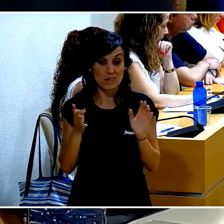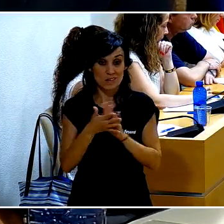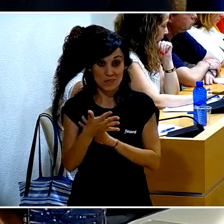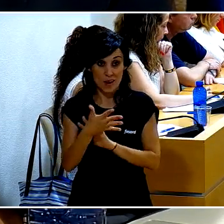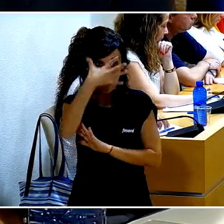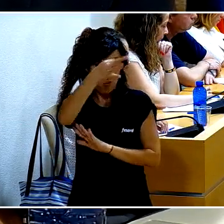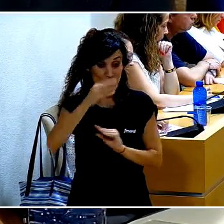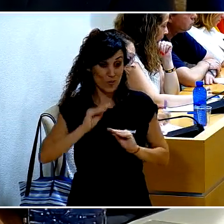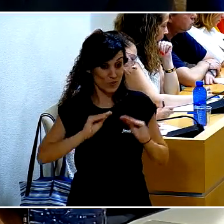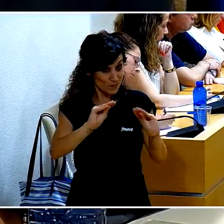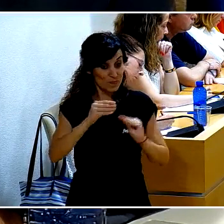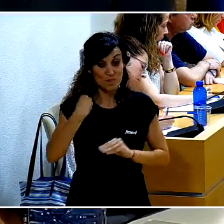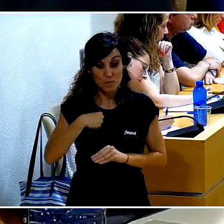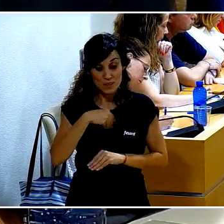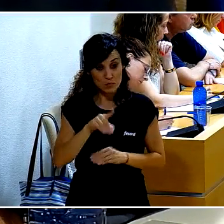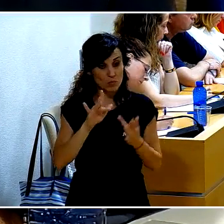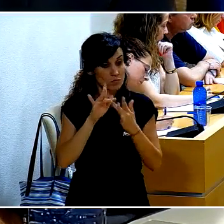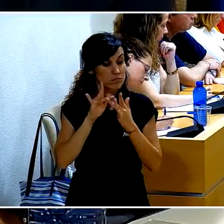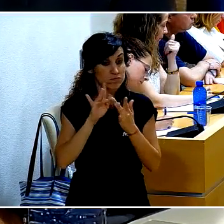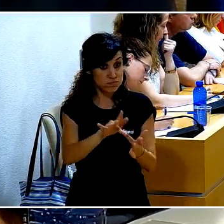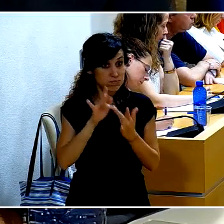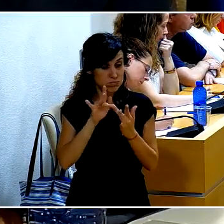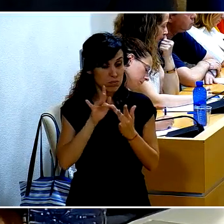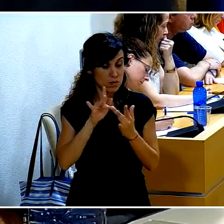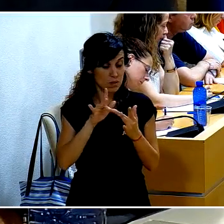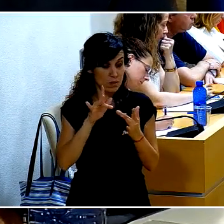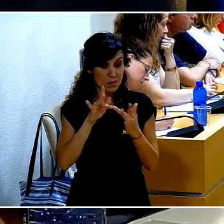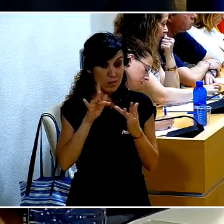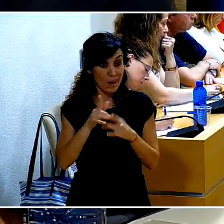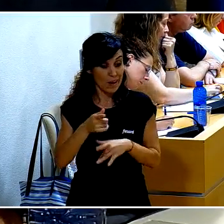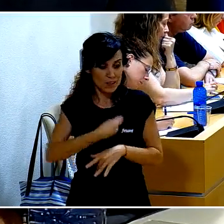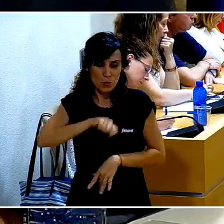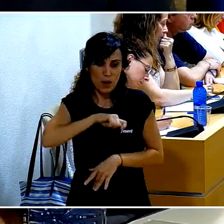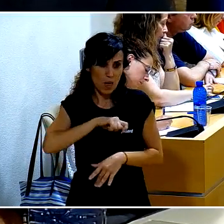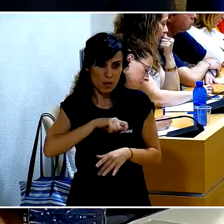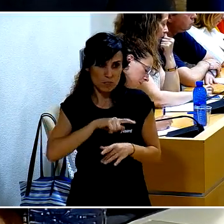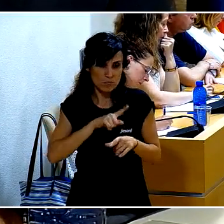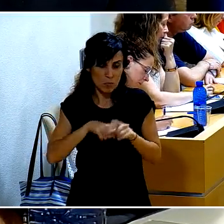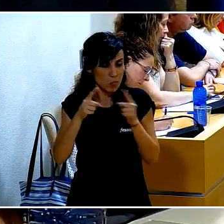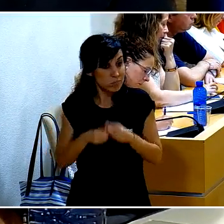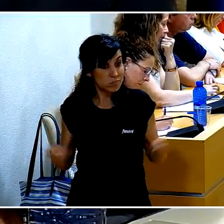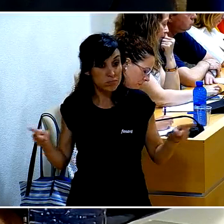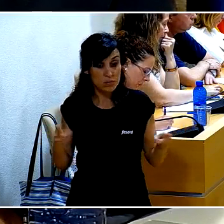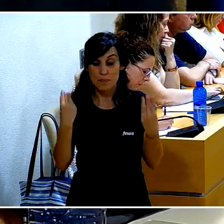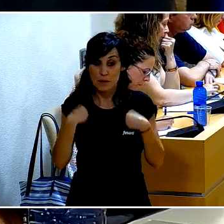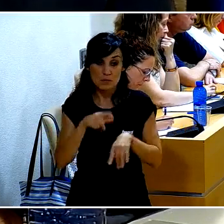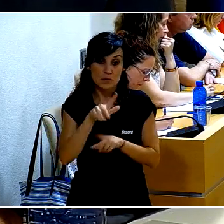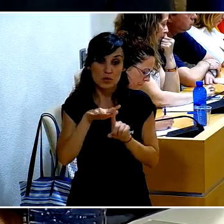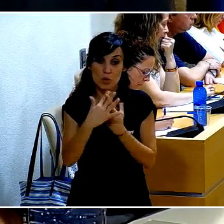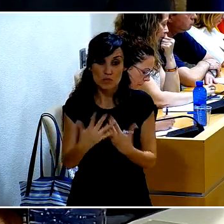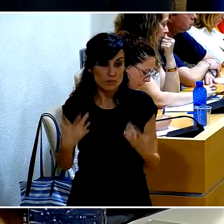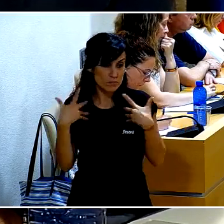este pueblo saharaui tan vinculado a España durante tantos tiempos, pues sufren,